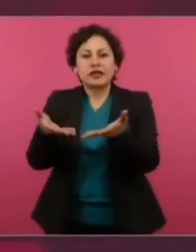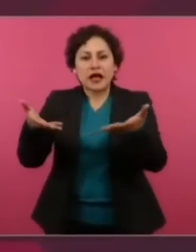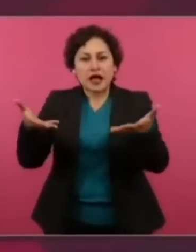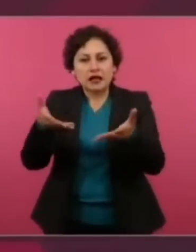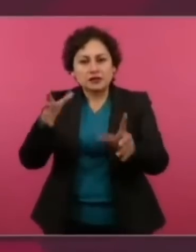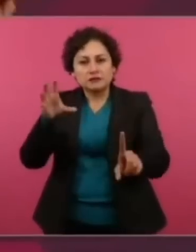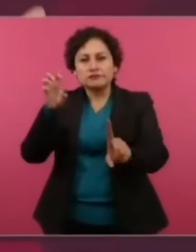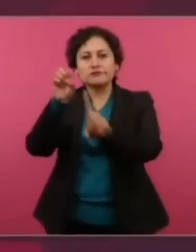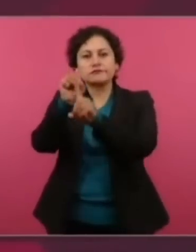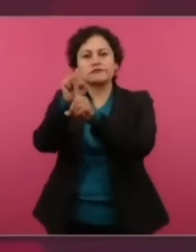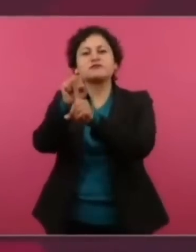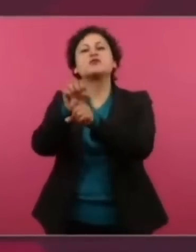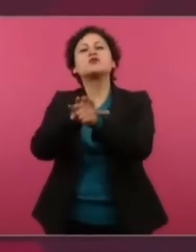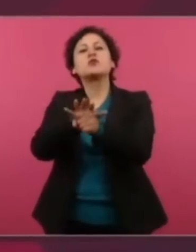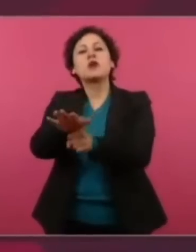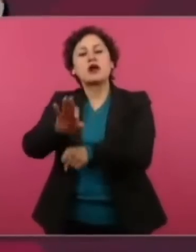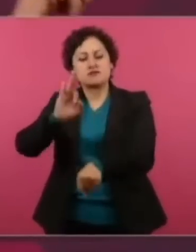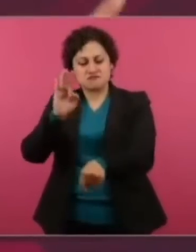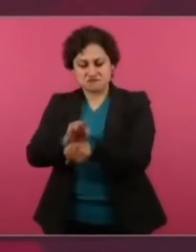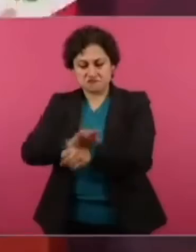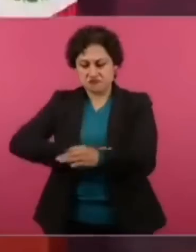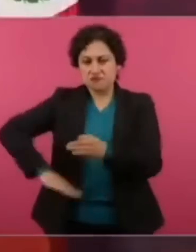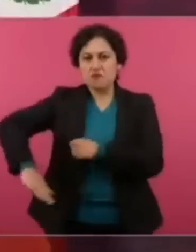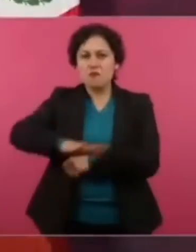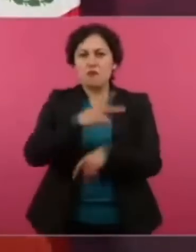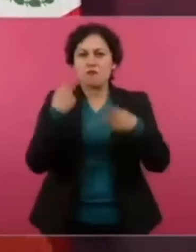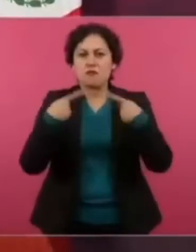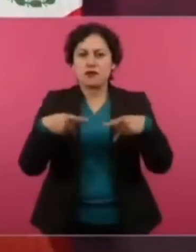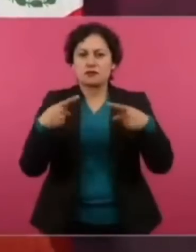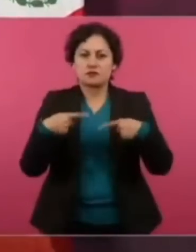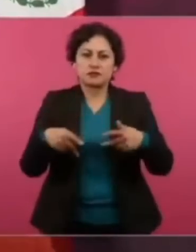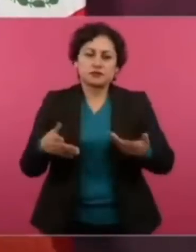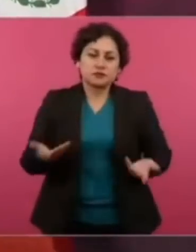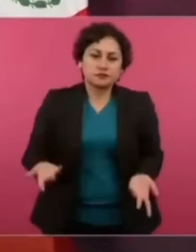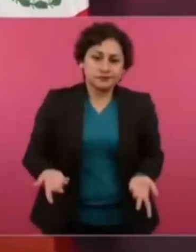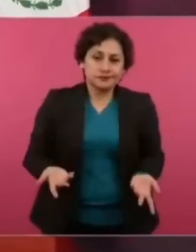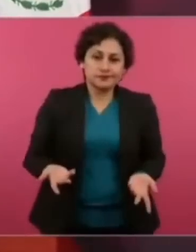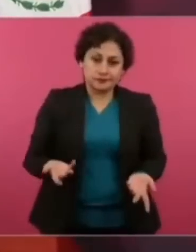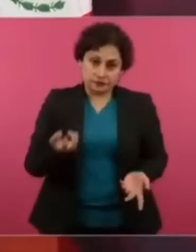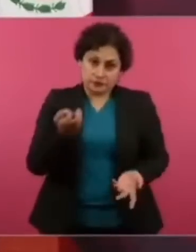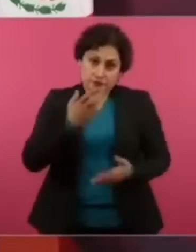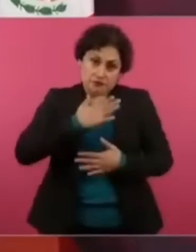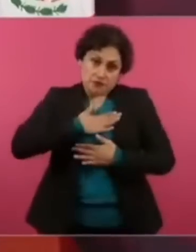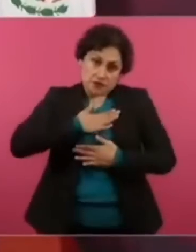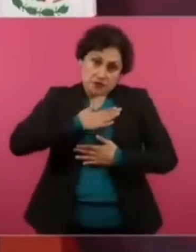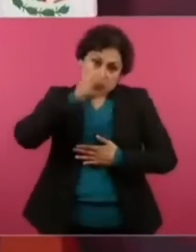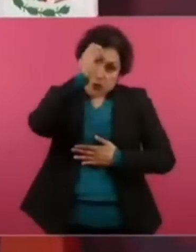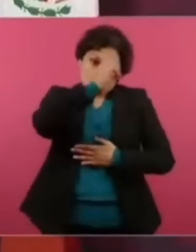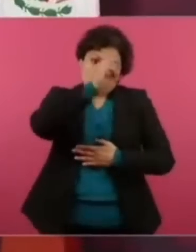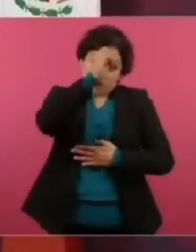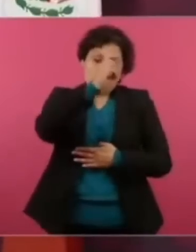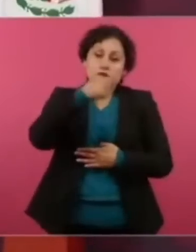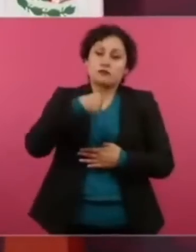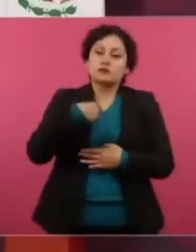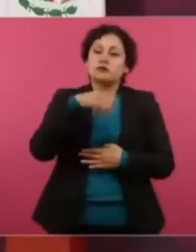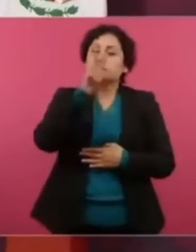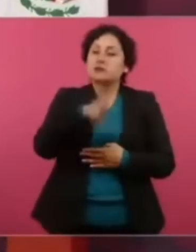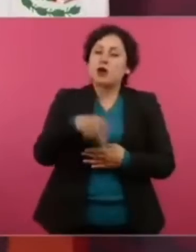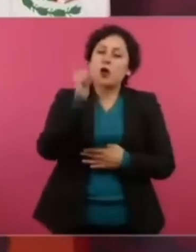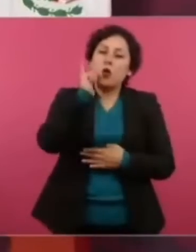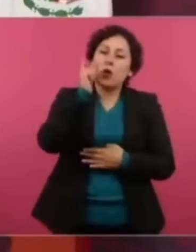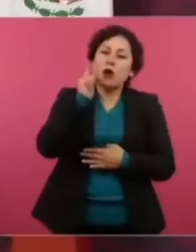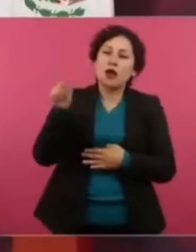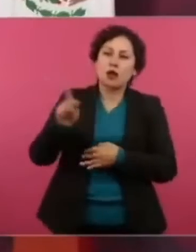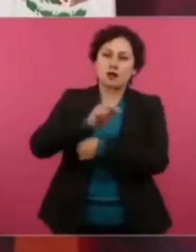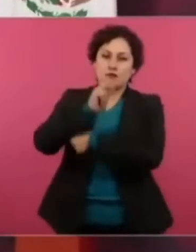luchar por el pueblo. Eso es lo que yo pienso. Y le deseo lo mejor al pueblo de Argentina